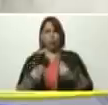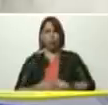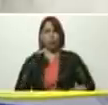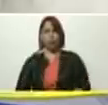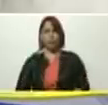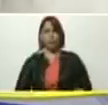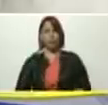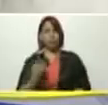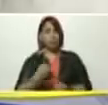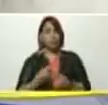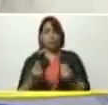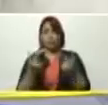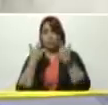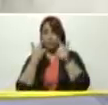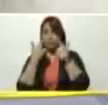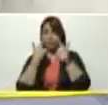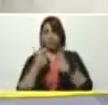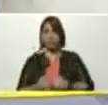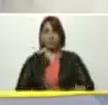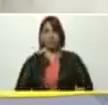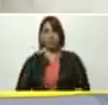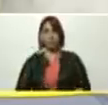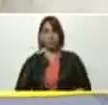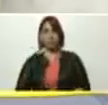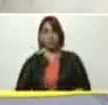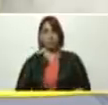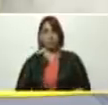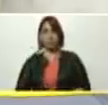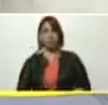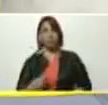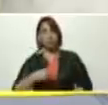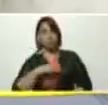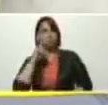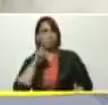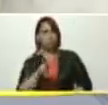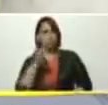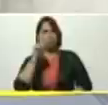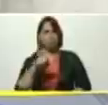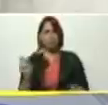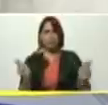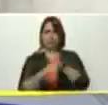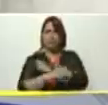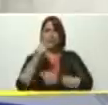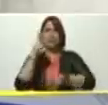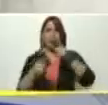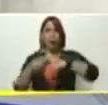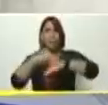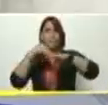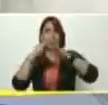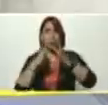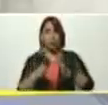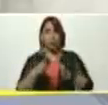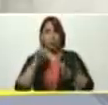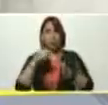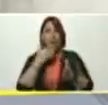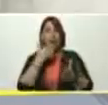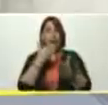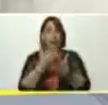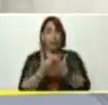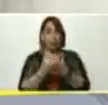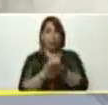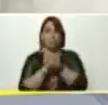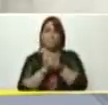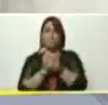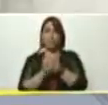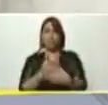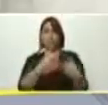hay que estar pendiente. Entonces, bueno, también vimos el cambio de algunos ministros, le agradezco a los compañeros que estuvieron al